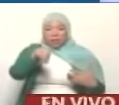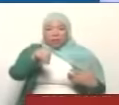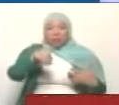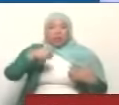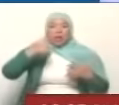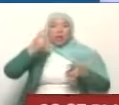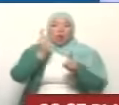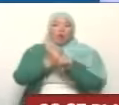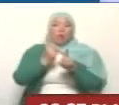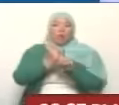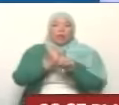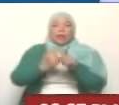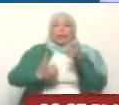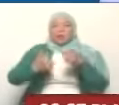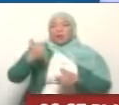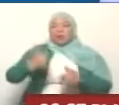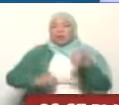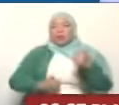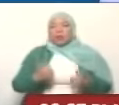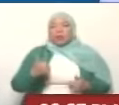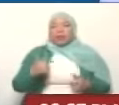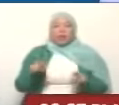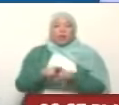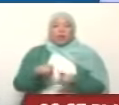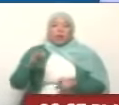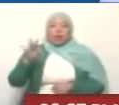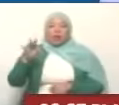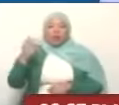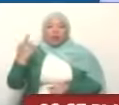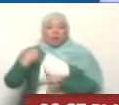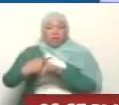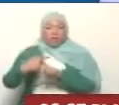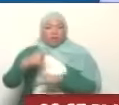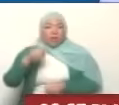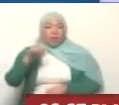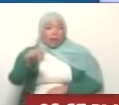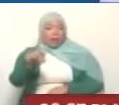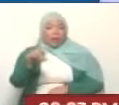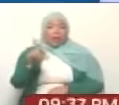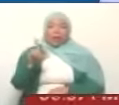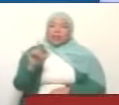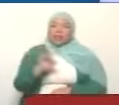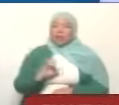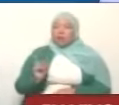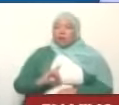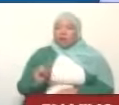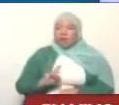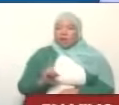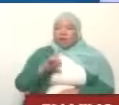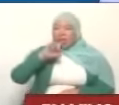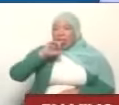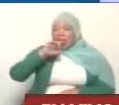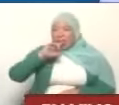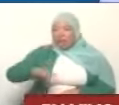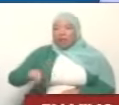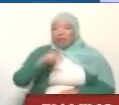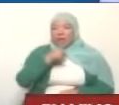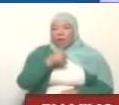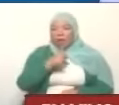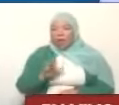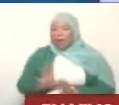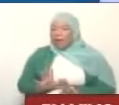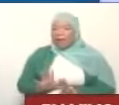No tiene nada que envidiar a Factor X, Y o Z. Factor M, tremendo palo,